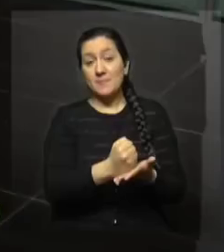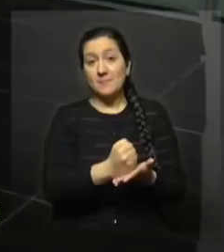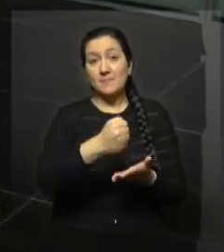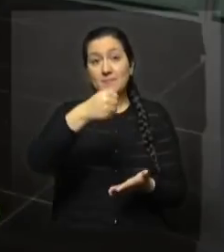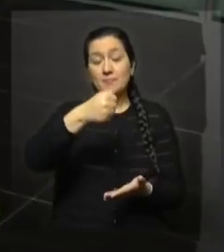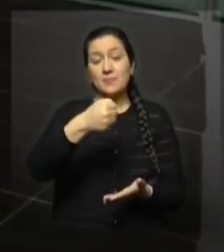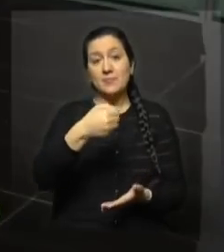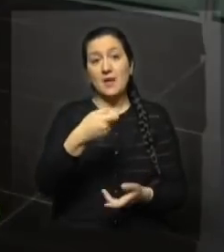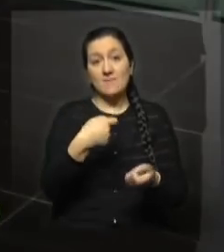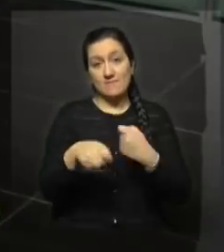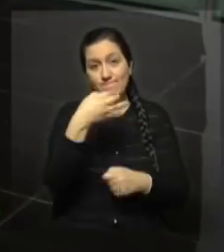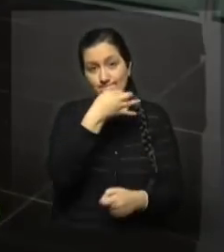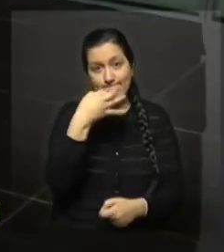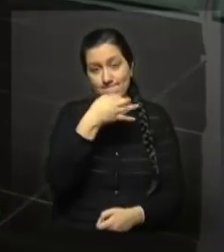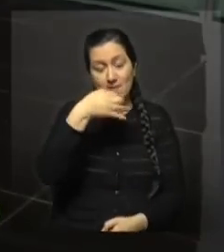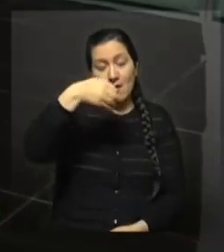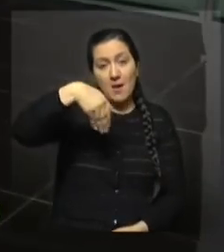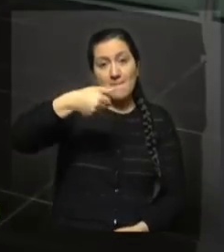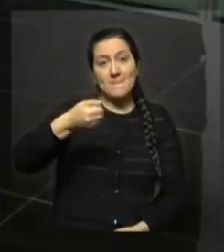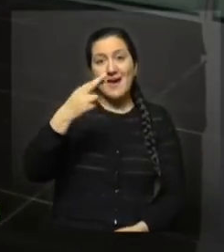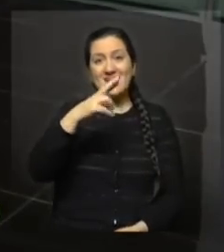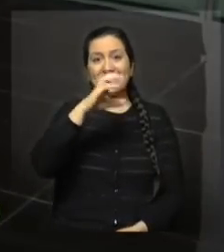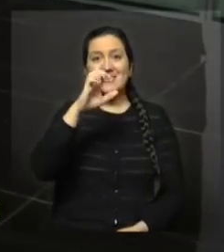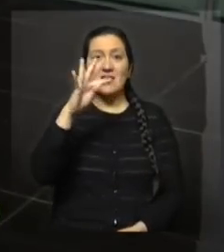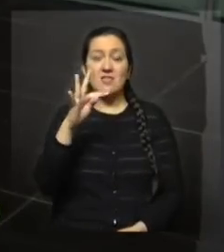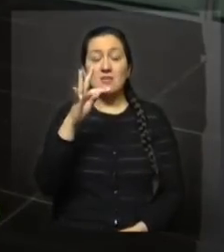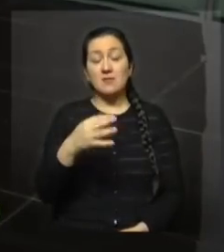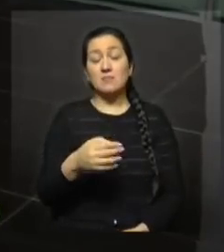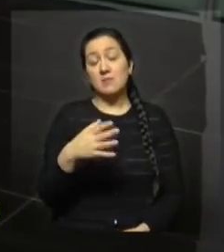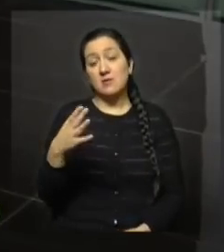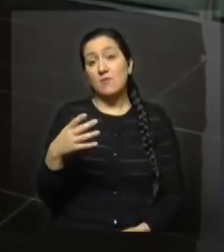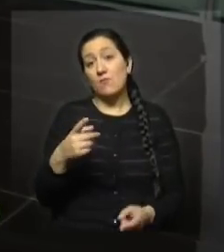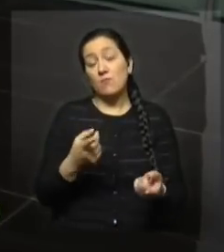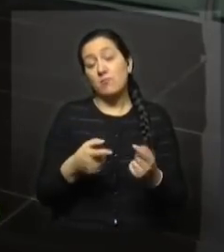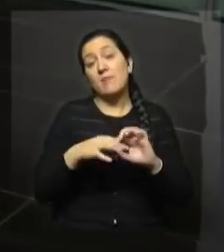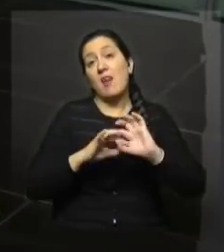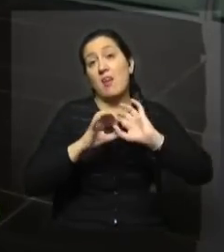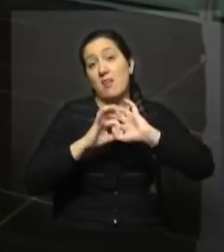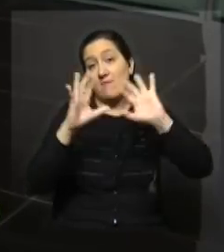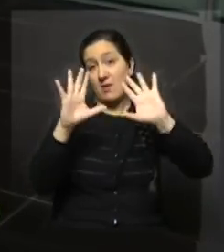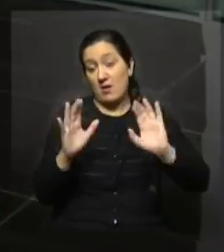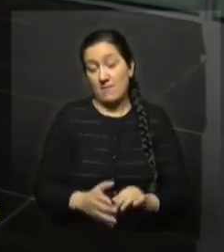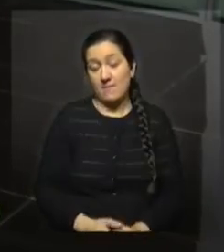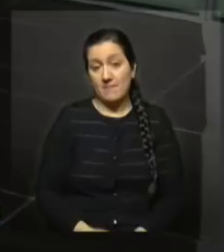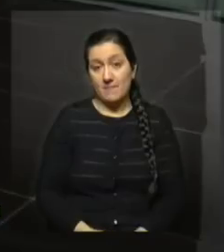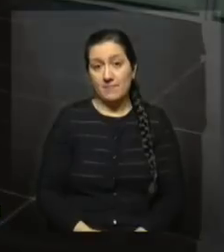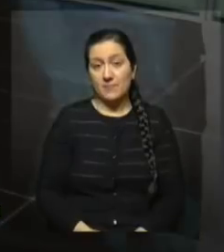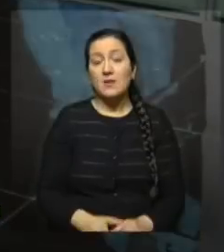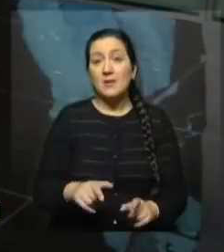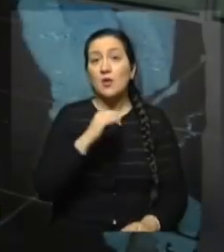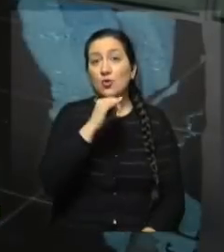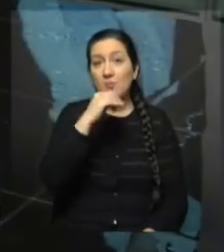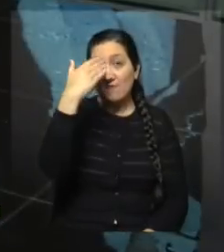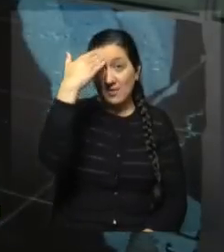el narcotraficante marcet Y qué recuperar su libertad Bien también les contamos que el frente amplio